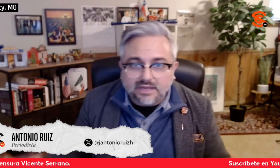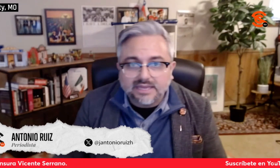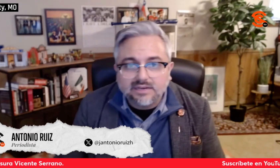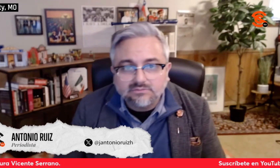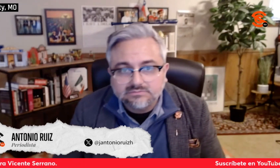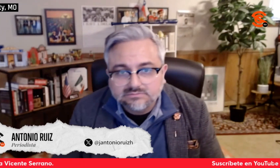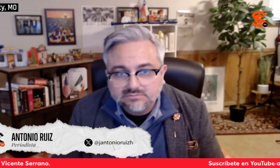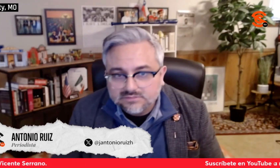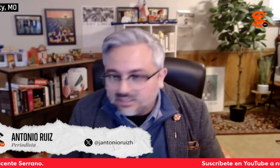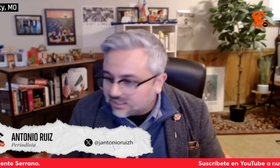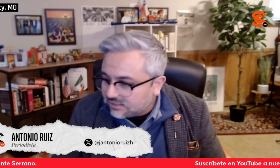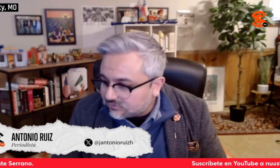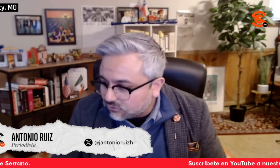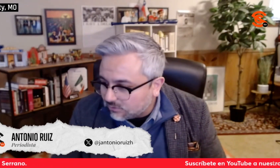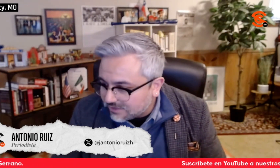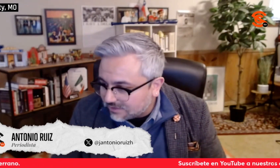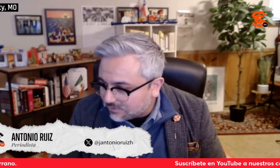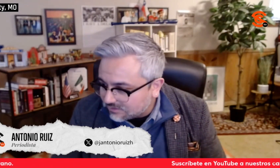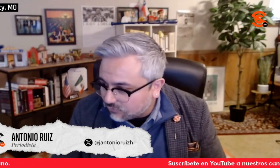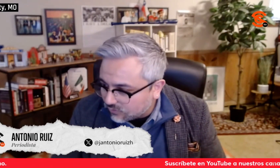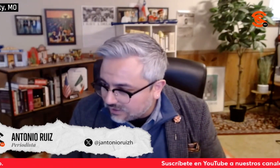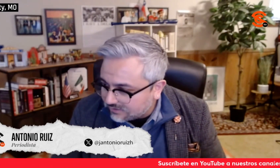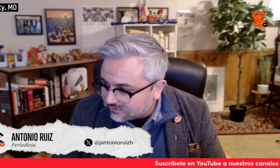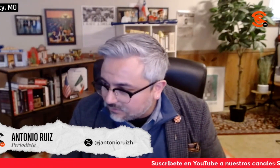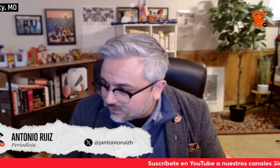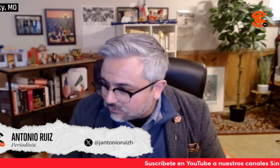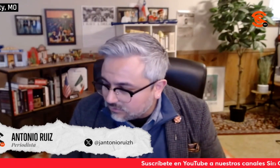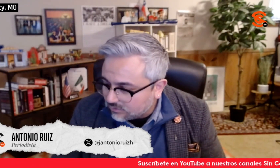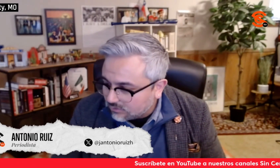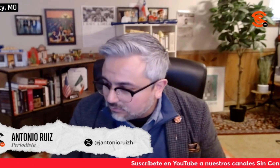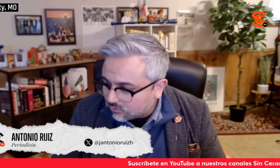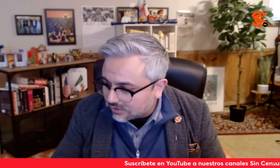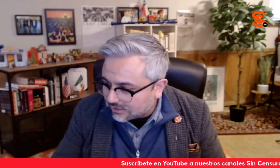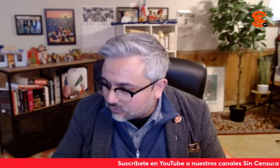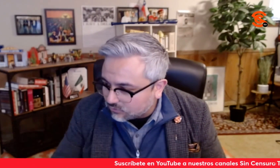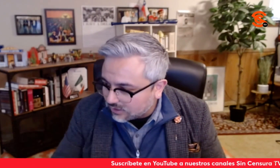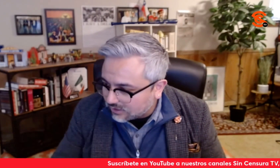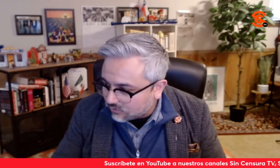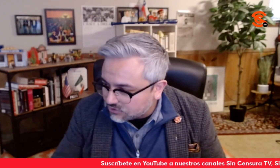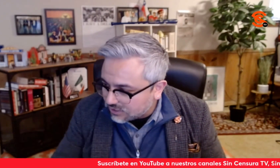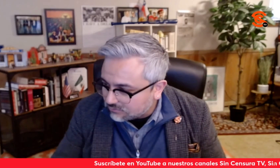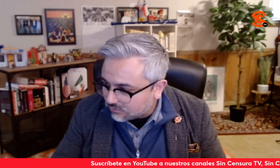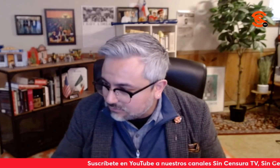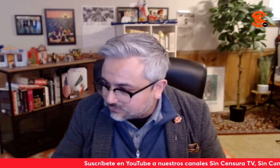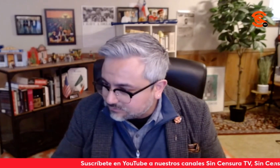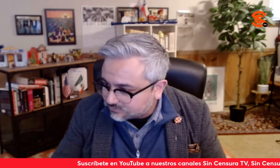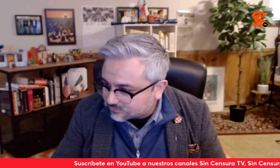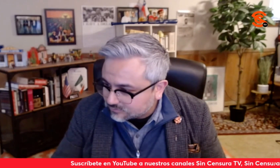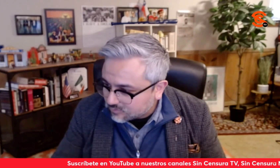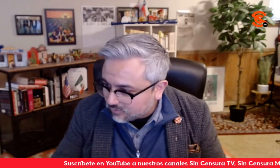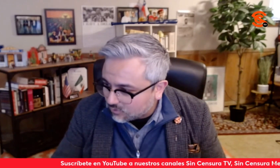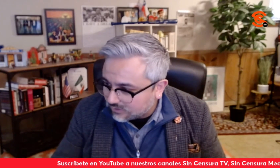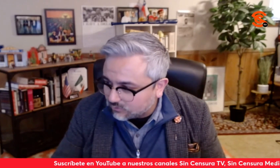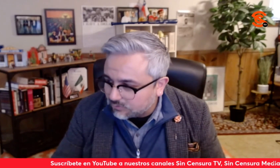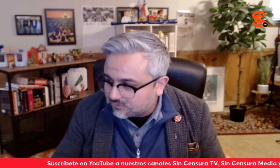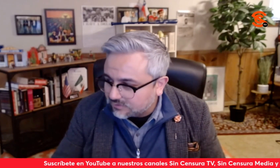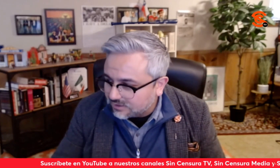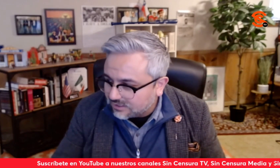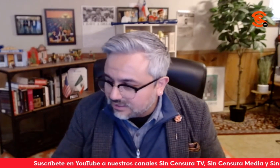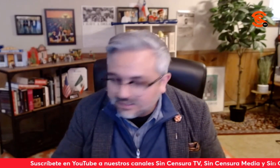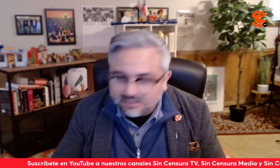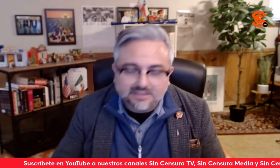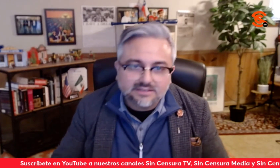del dolor ajeno Y esto evidentemente fue exhibido por la doctora Claudia shb cuando